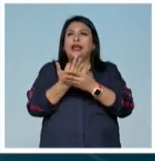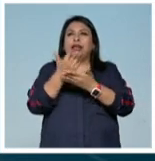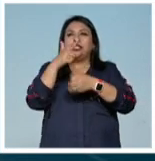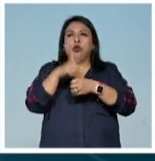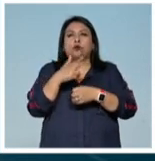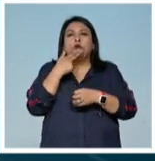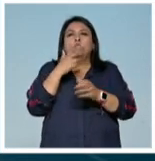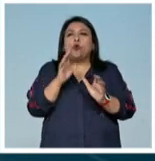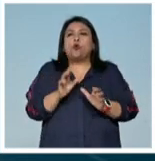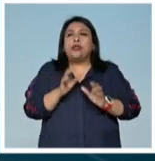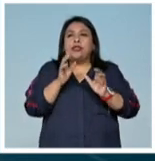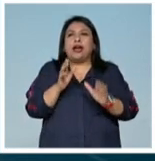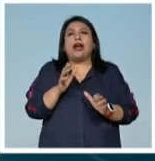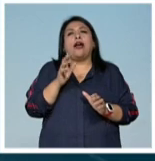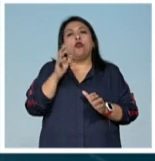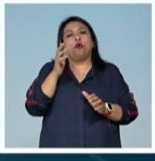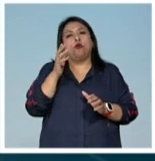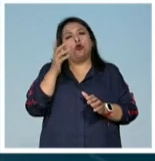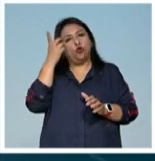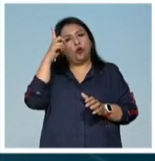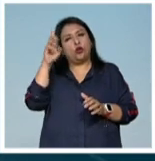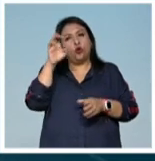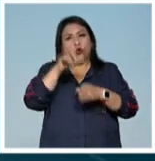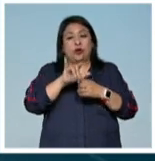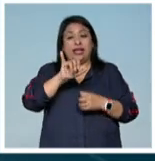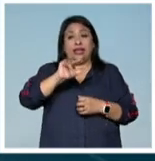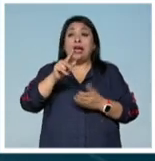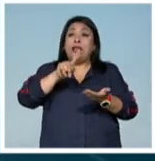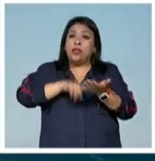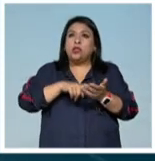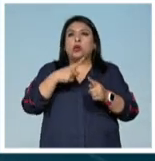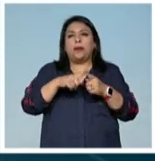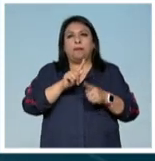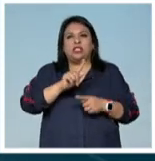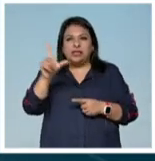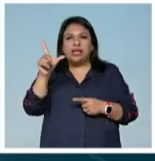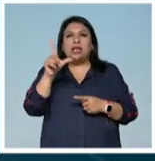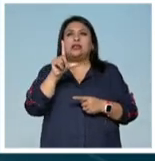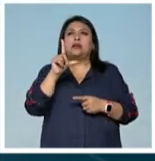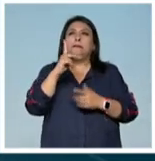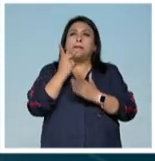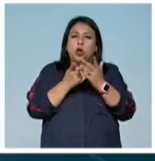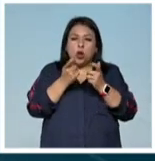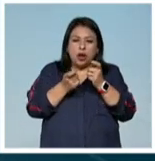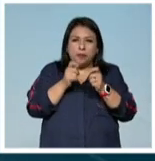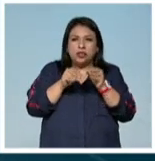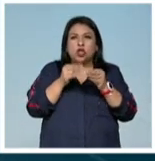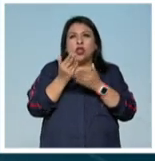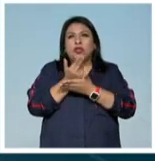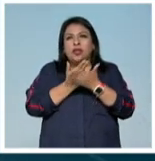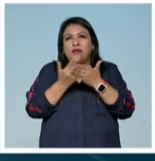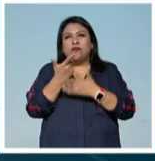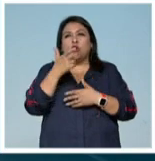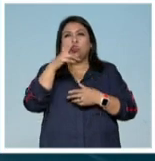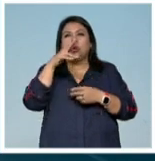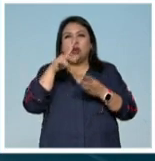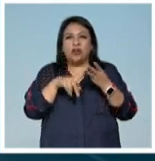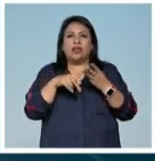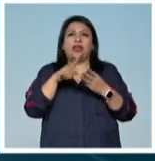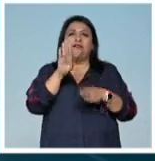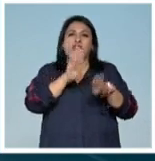de Conservación del Patrimonio Cultural del INAH y estuvo integrado por especialistas en programación, ilustración, geología